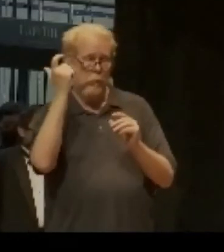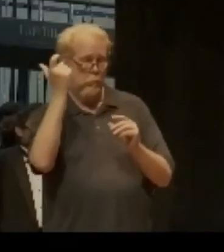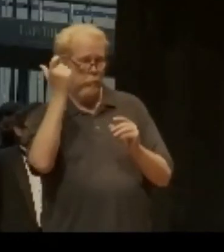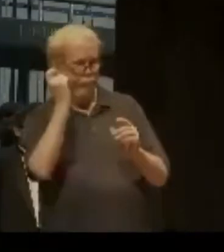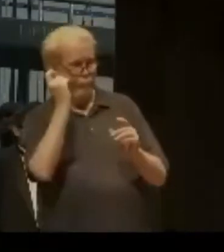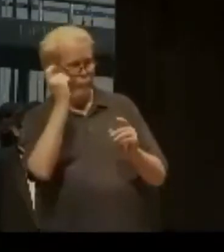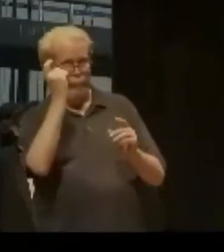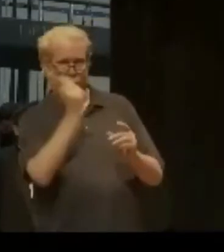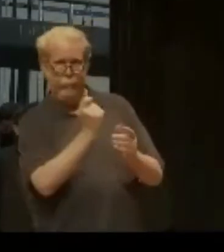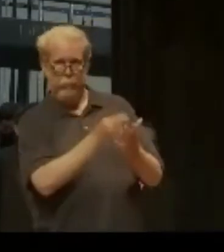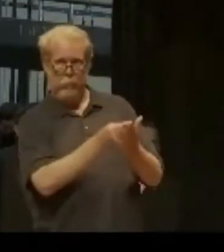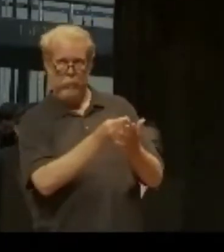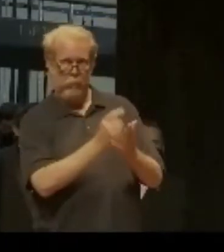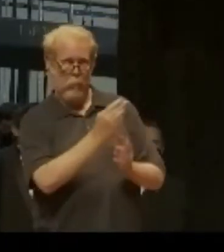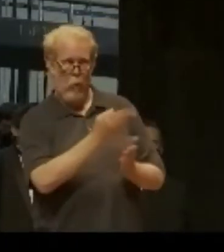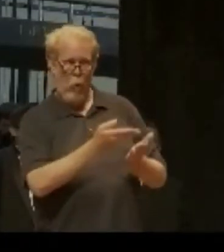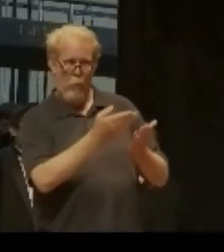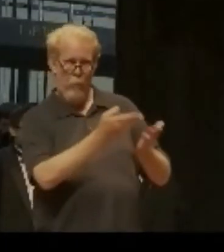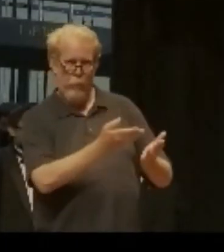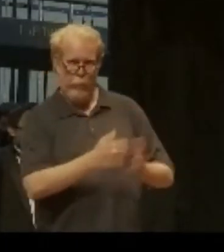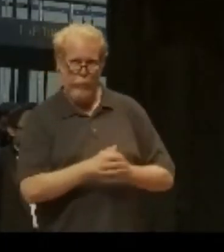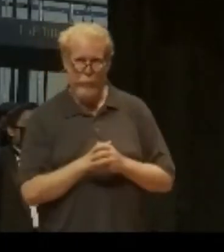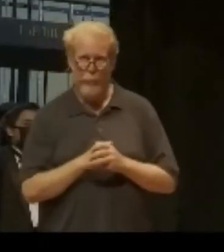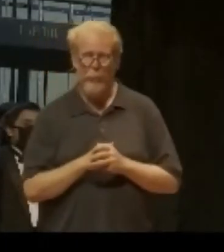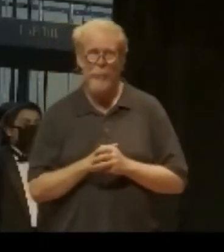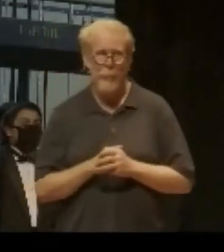de becas. Fantástico.